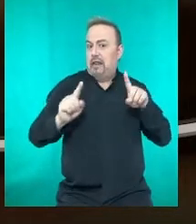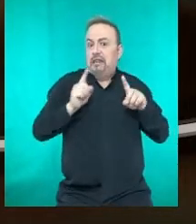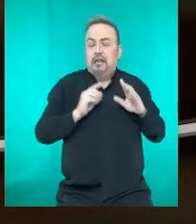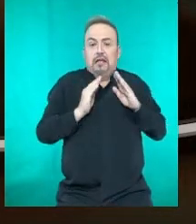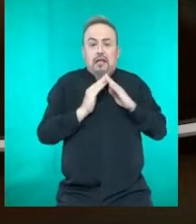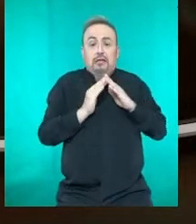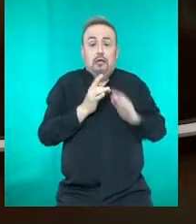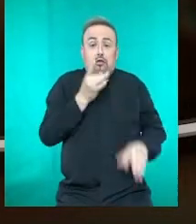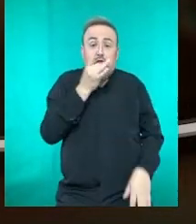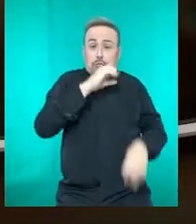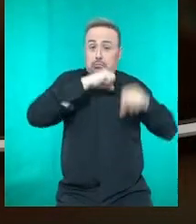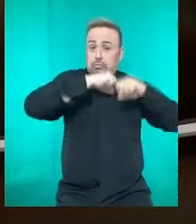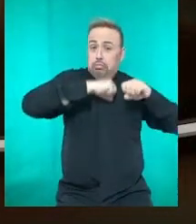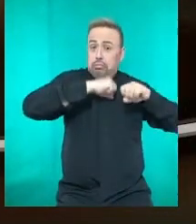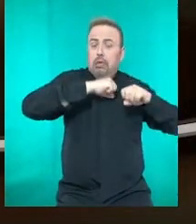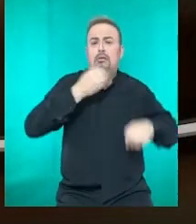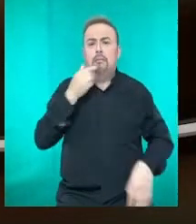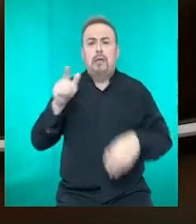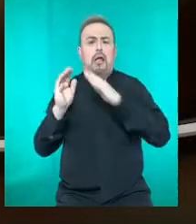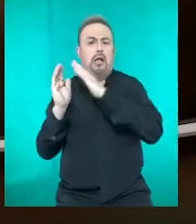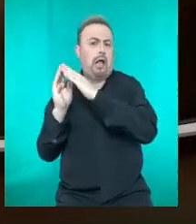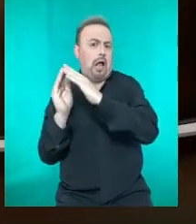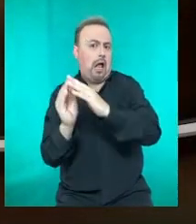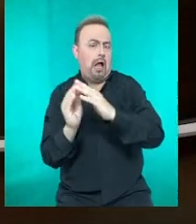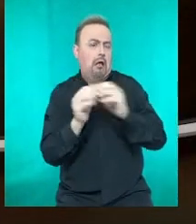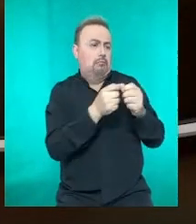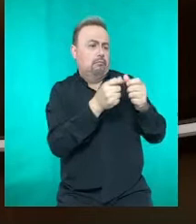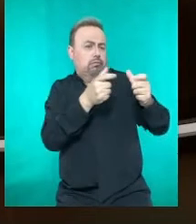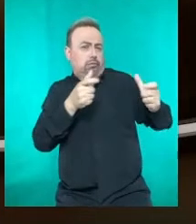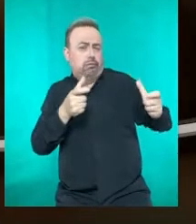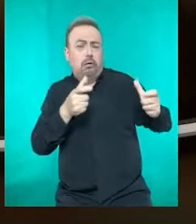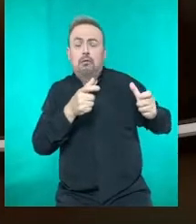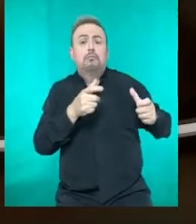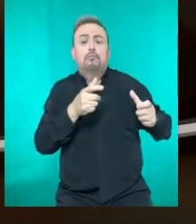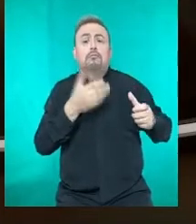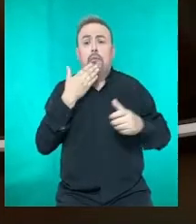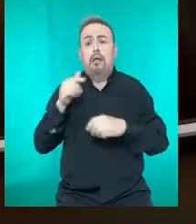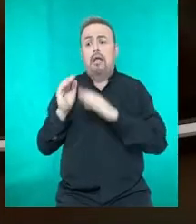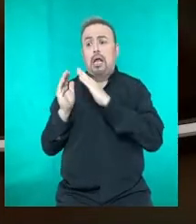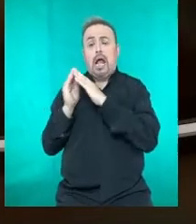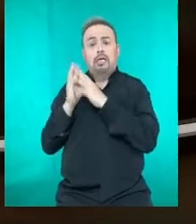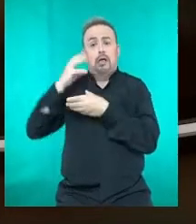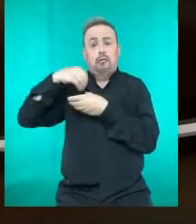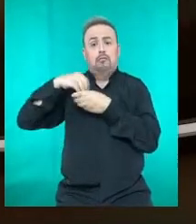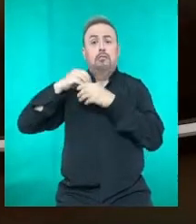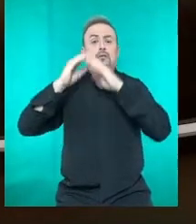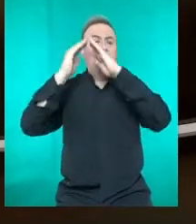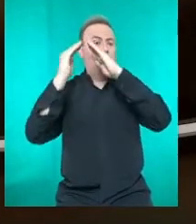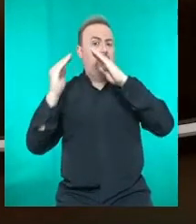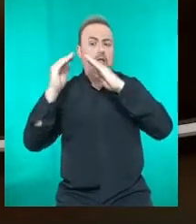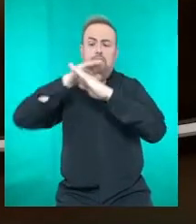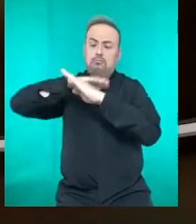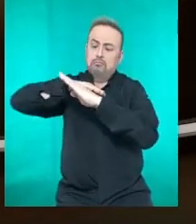solo implementarlo en industria, no es solo tenerlo en grandes explanadas de terreno, sino que también utilizarlo para el día a